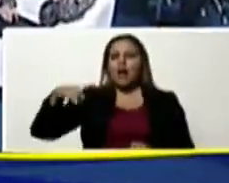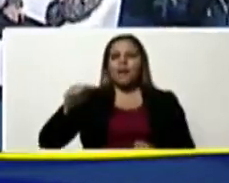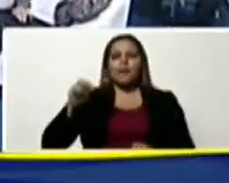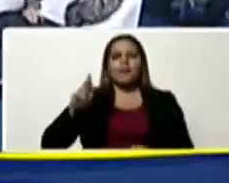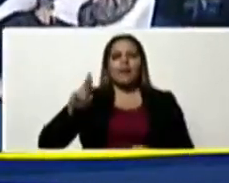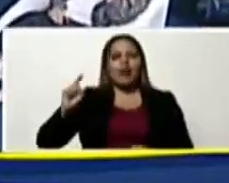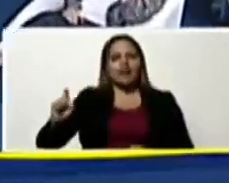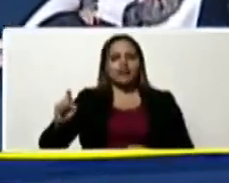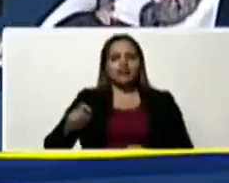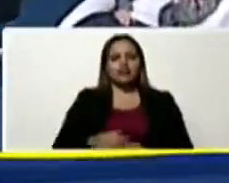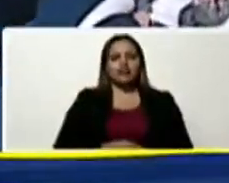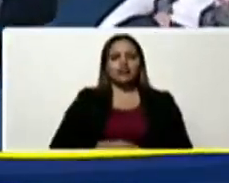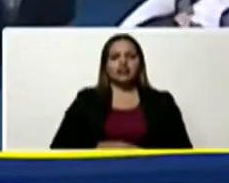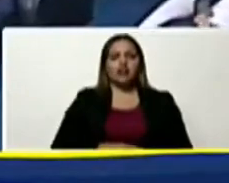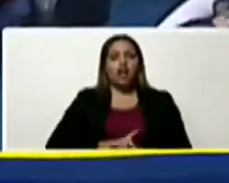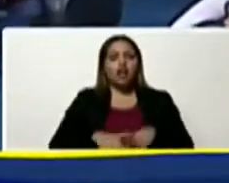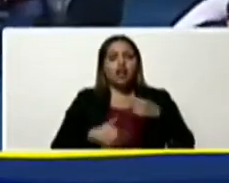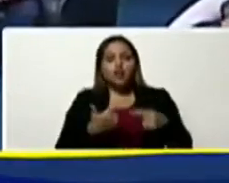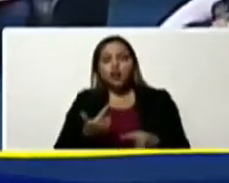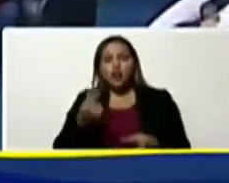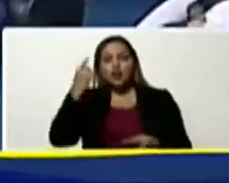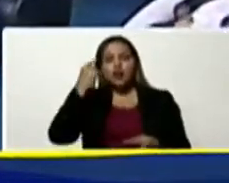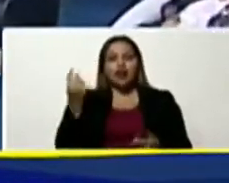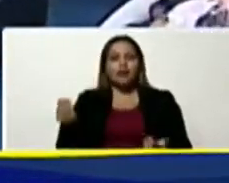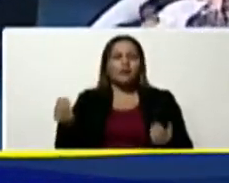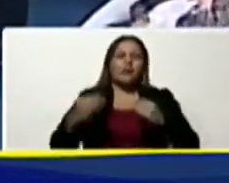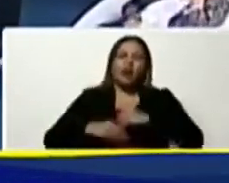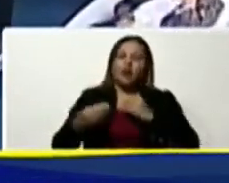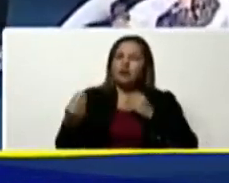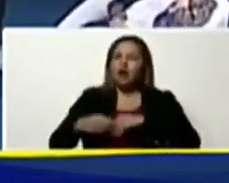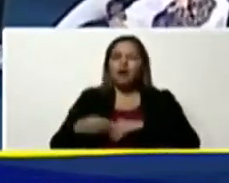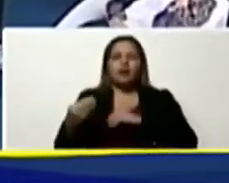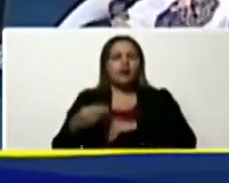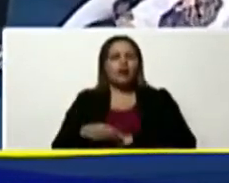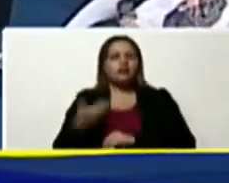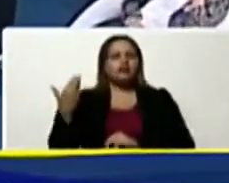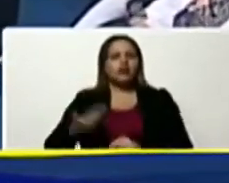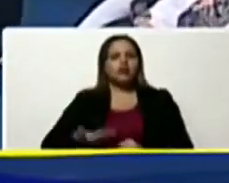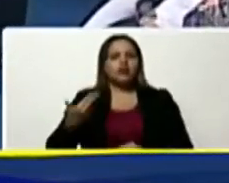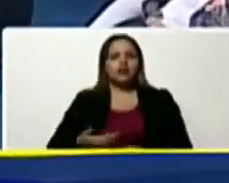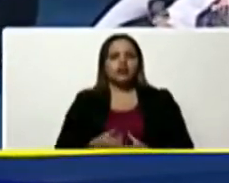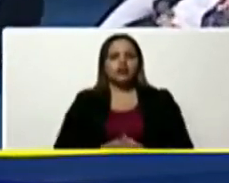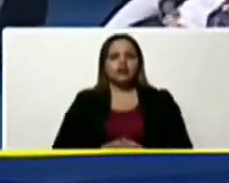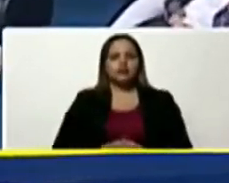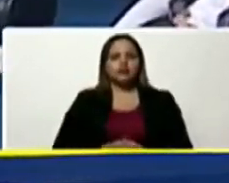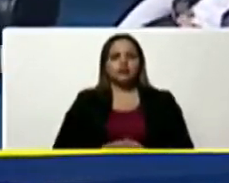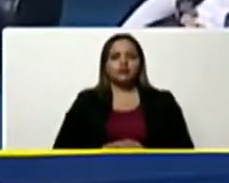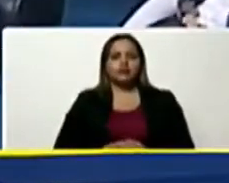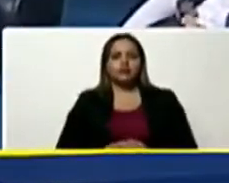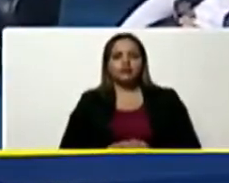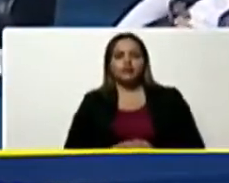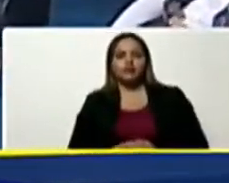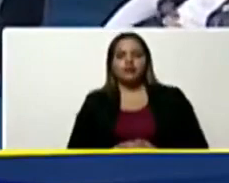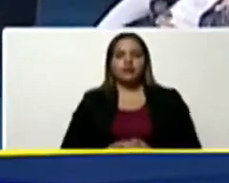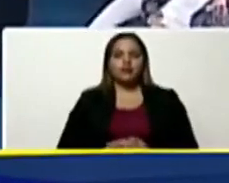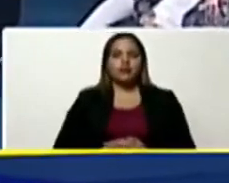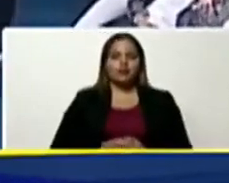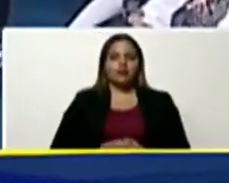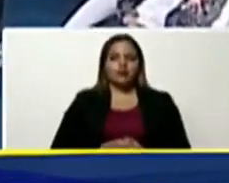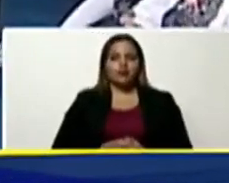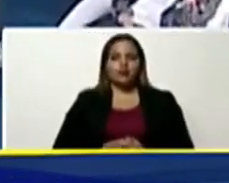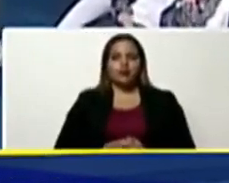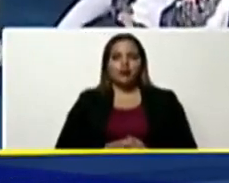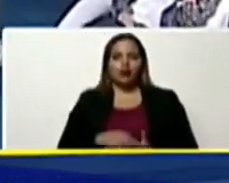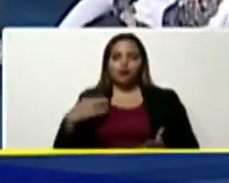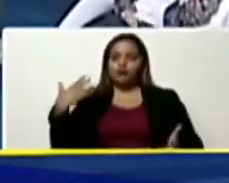del marxismo cada vez adquieren más preponderancia. Y al pasar del